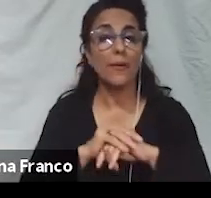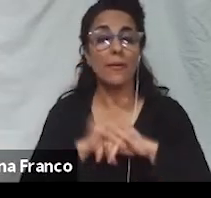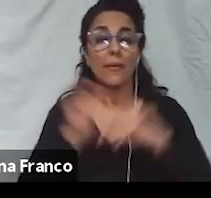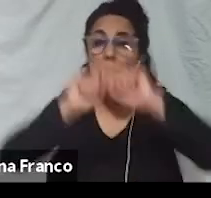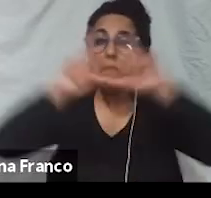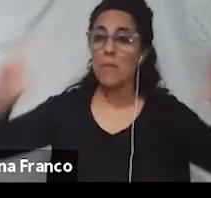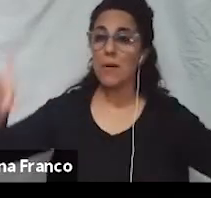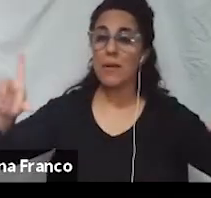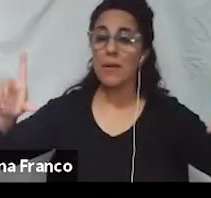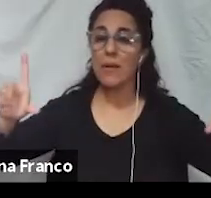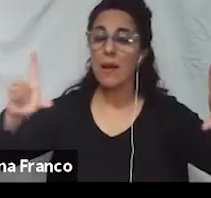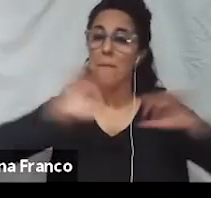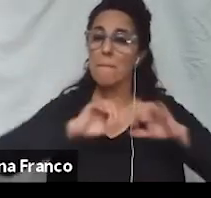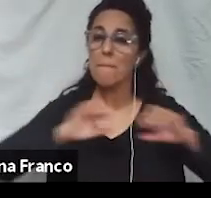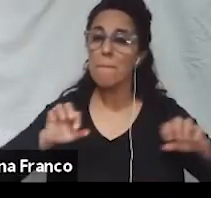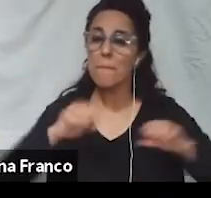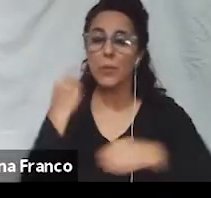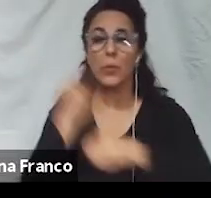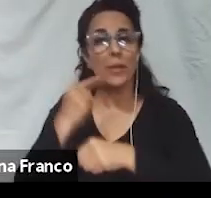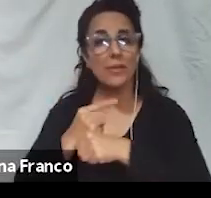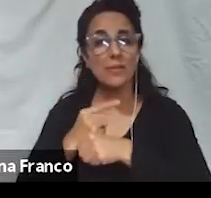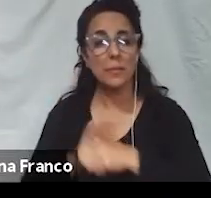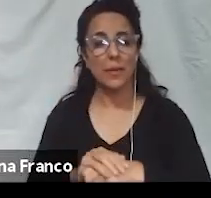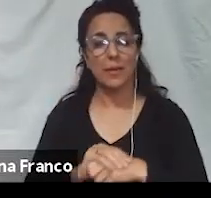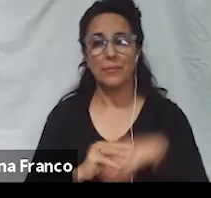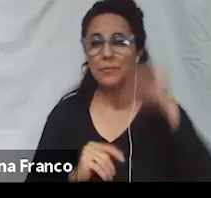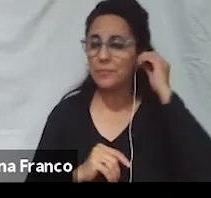que aparezcan en el menú principal, se podría decir.